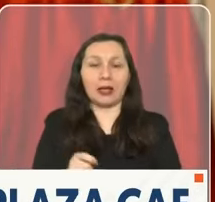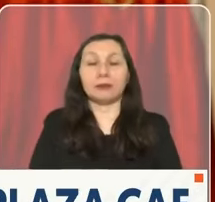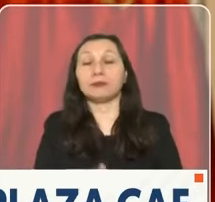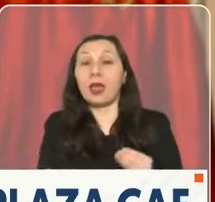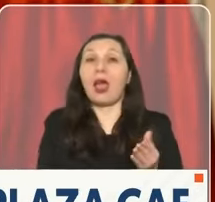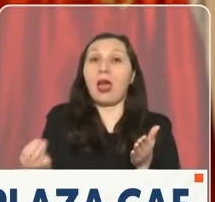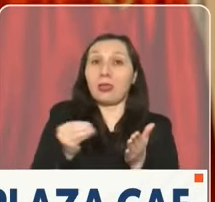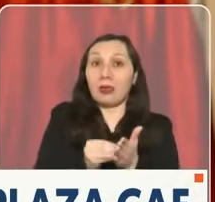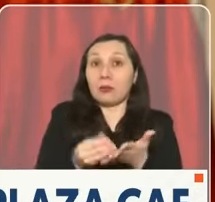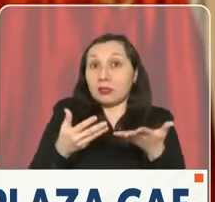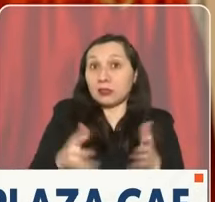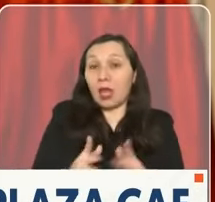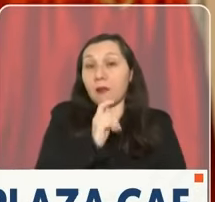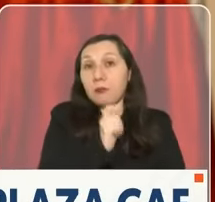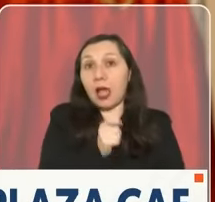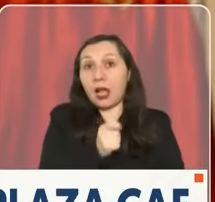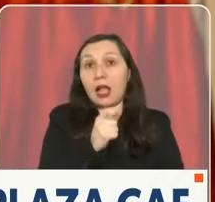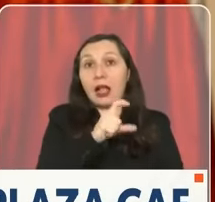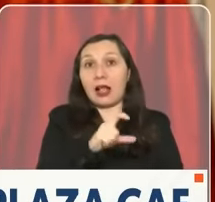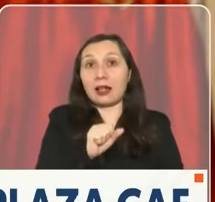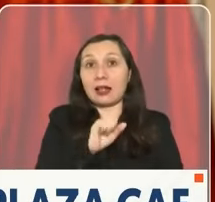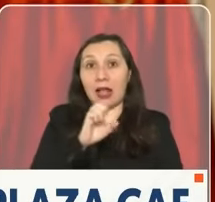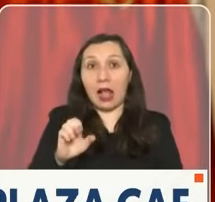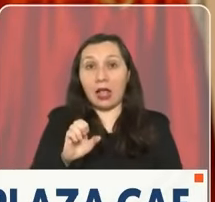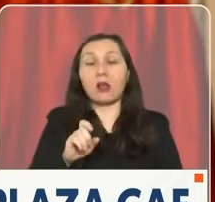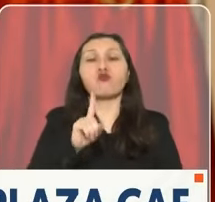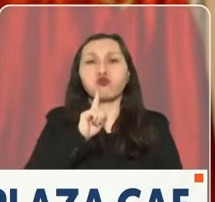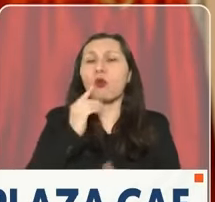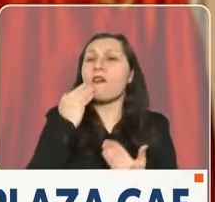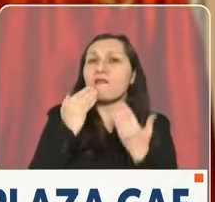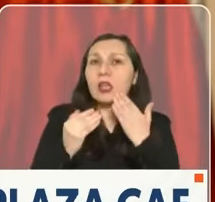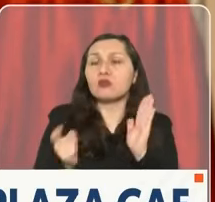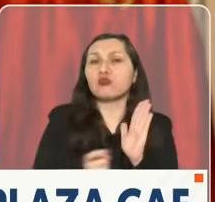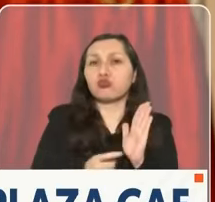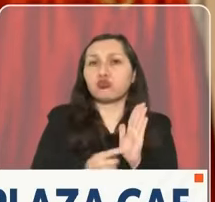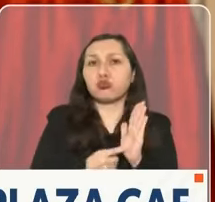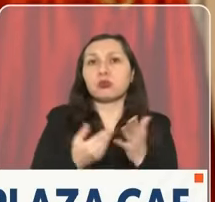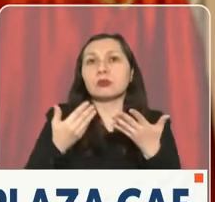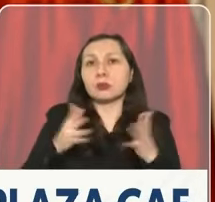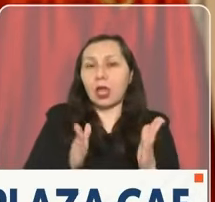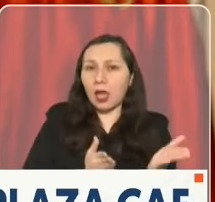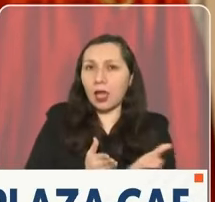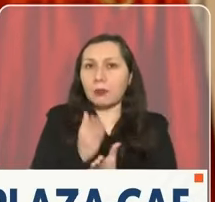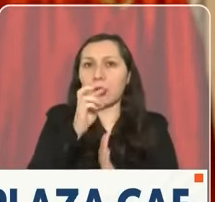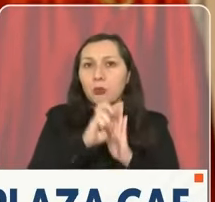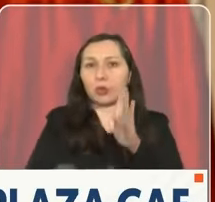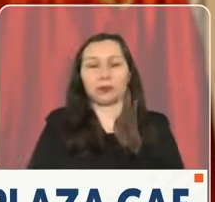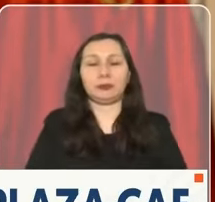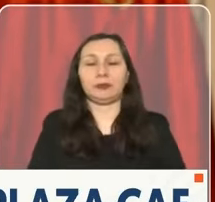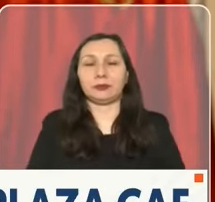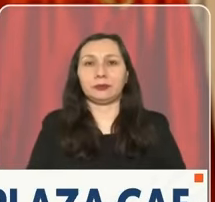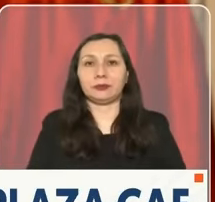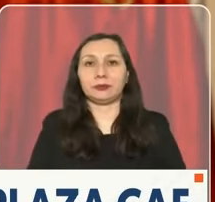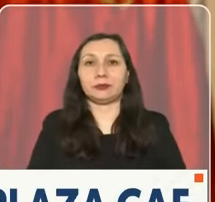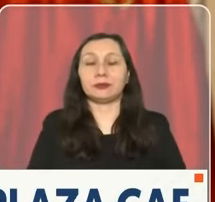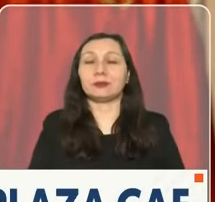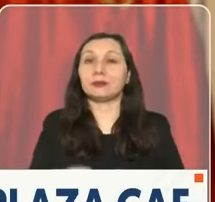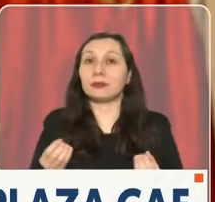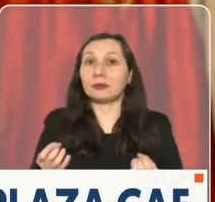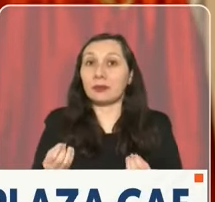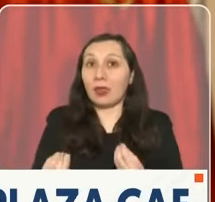Adicionalmente, quienes ya pagaron su deuda del CAE tendrán beneficios tributarios una vez implementado este proyecto de ley. El efecto